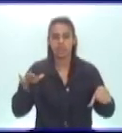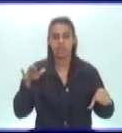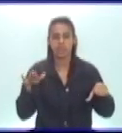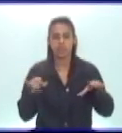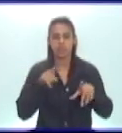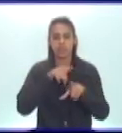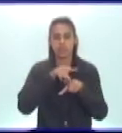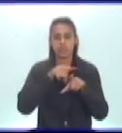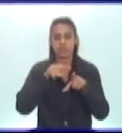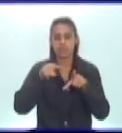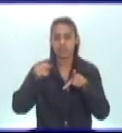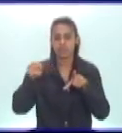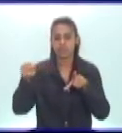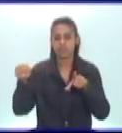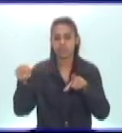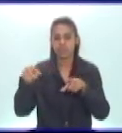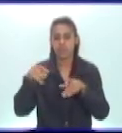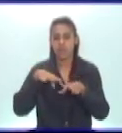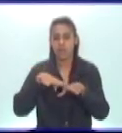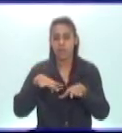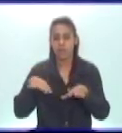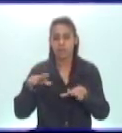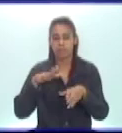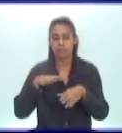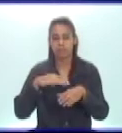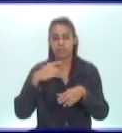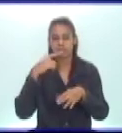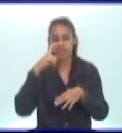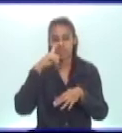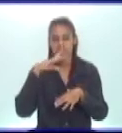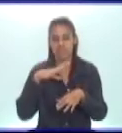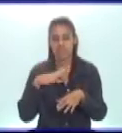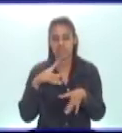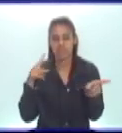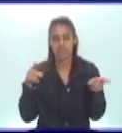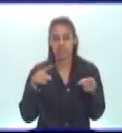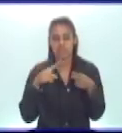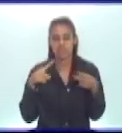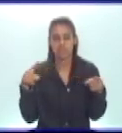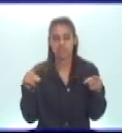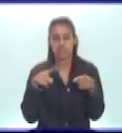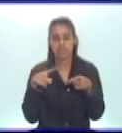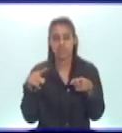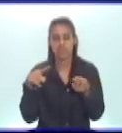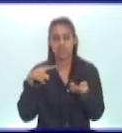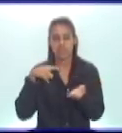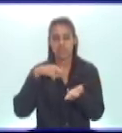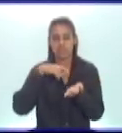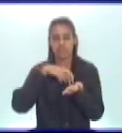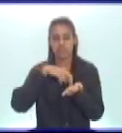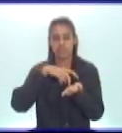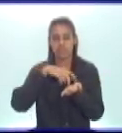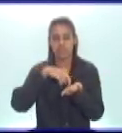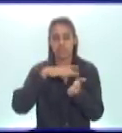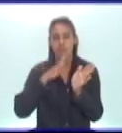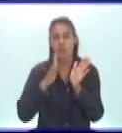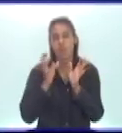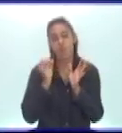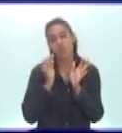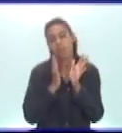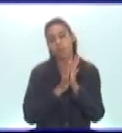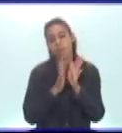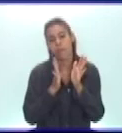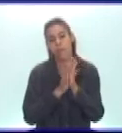una línea en el piso y hacer que el niño, al compás de una música o de palmada o de